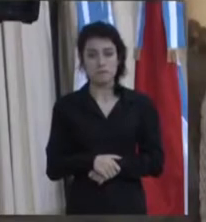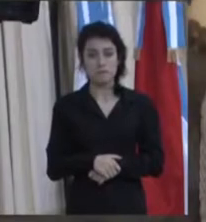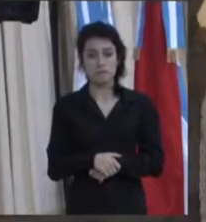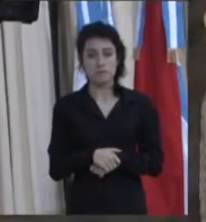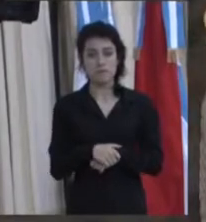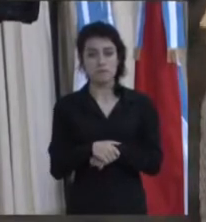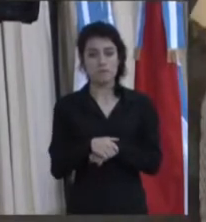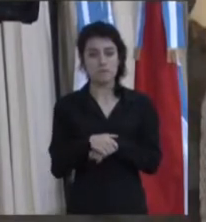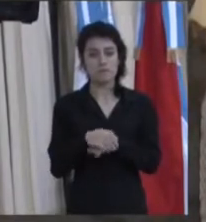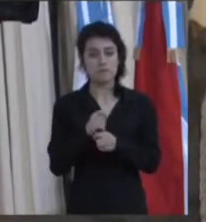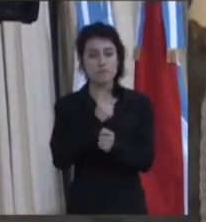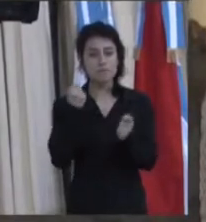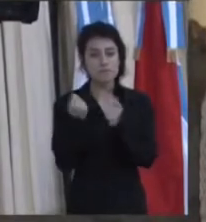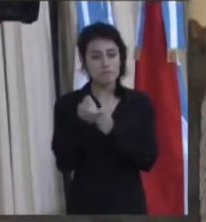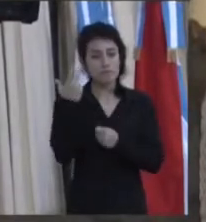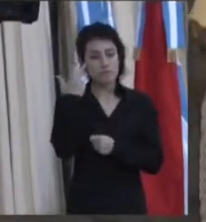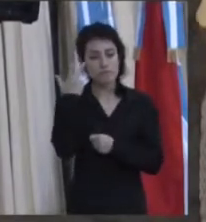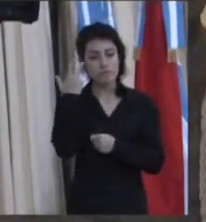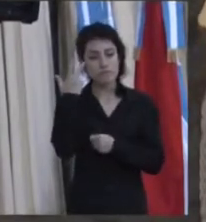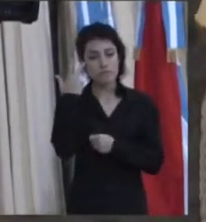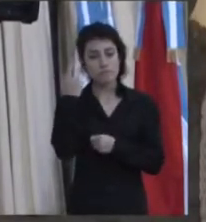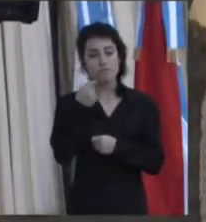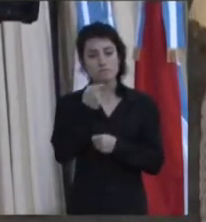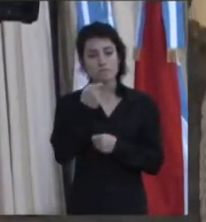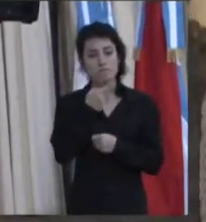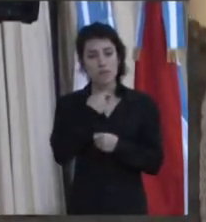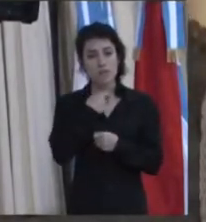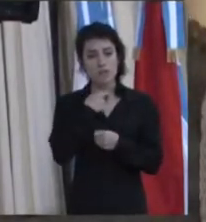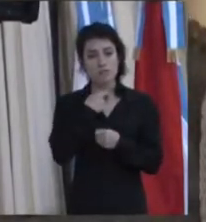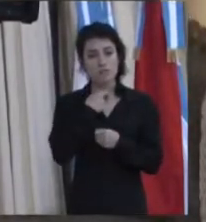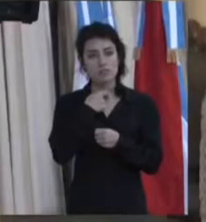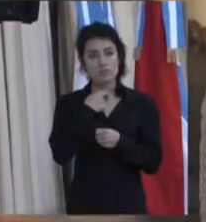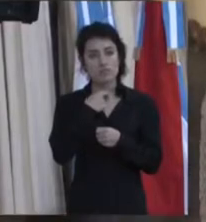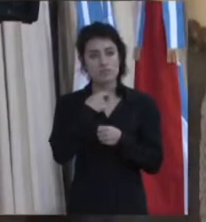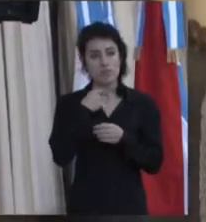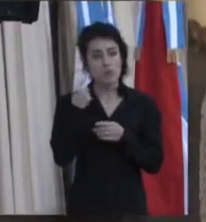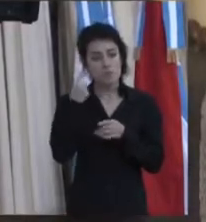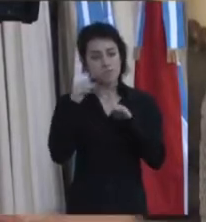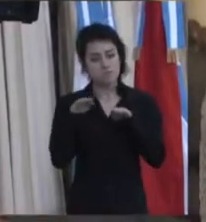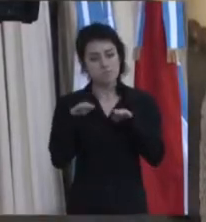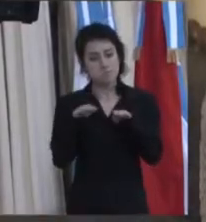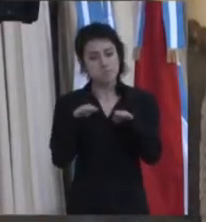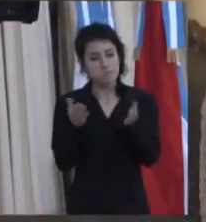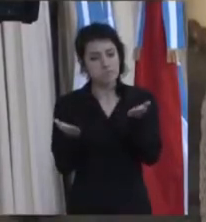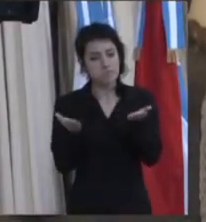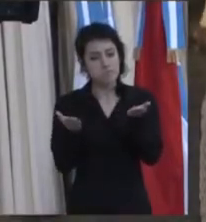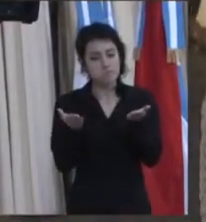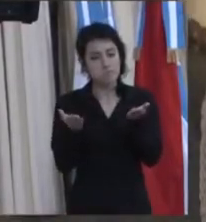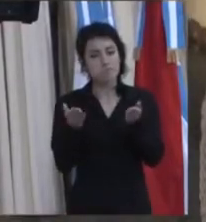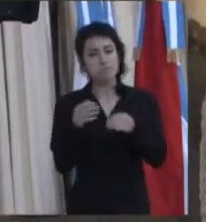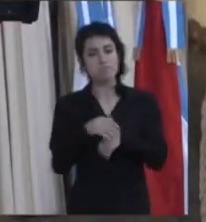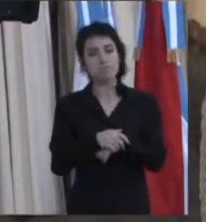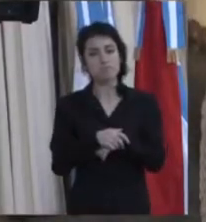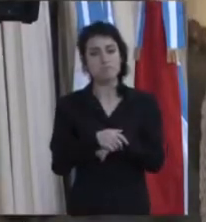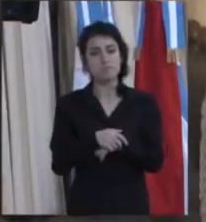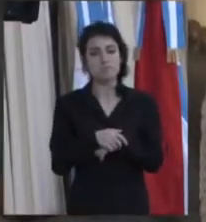La reforma del 18, yo quiero hacer un paralelismo constante, sin sacar el tema a Claudio luego,